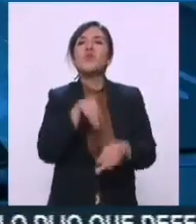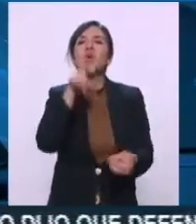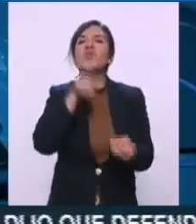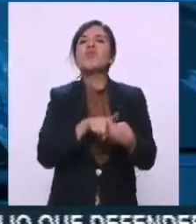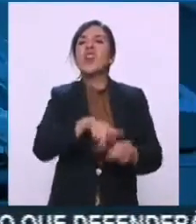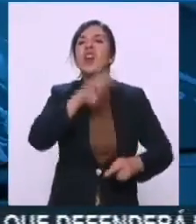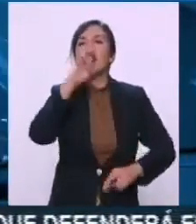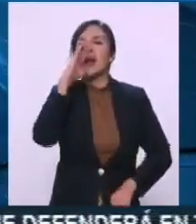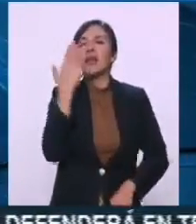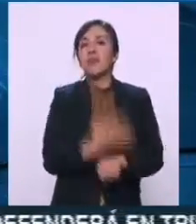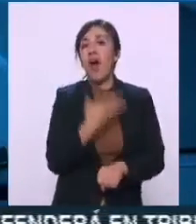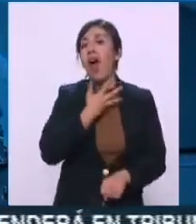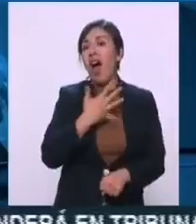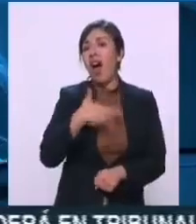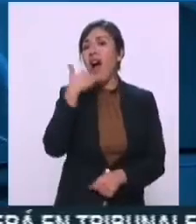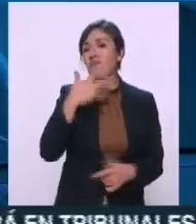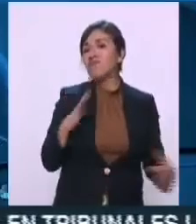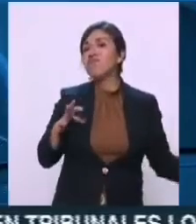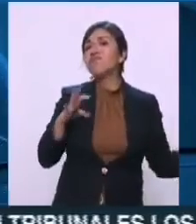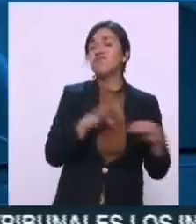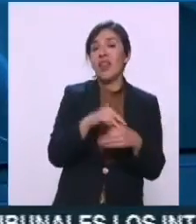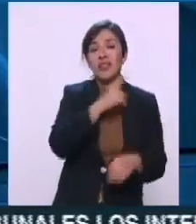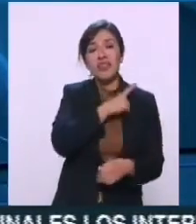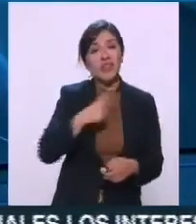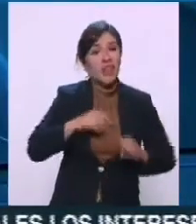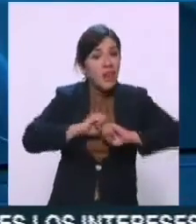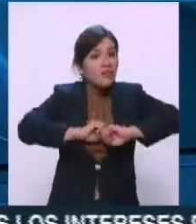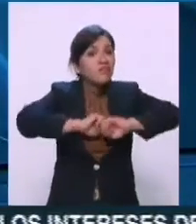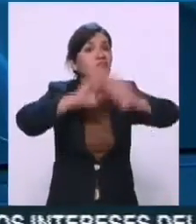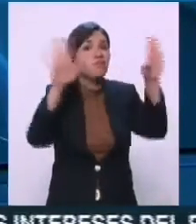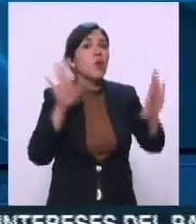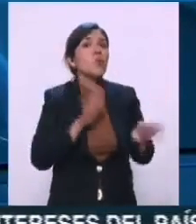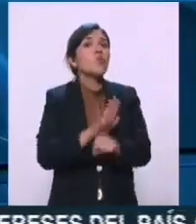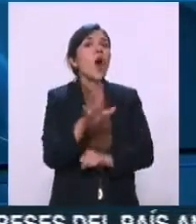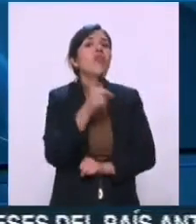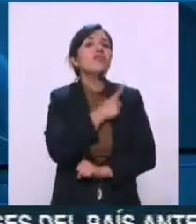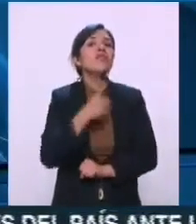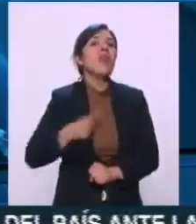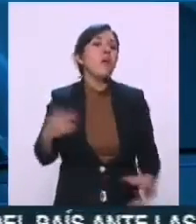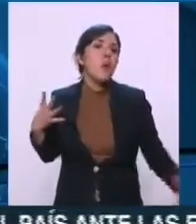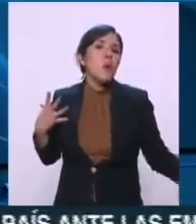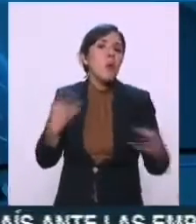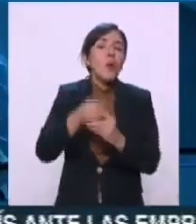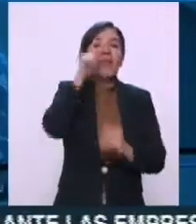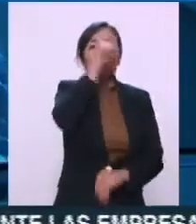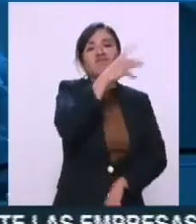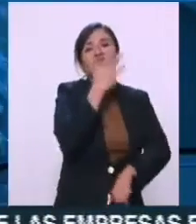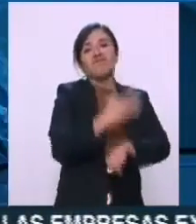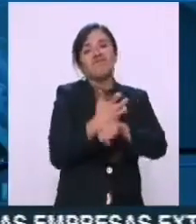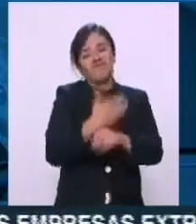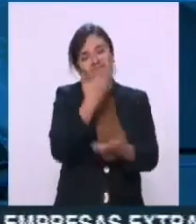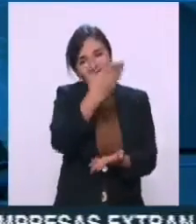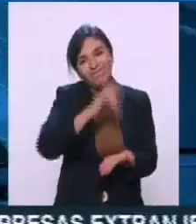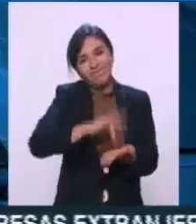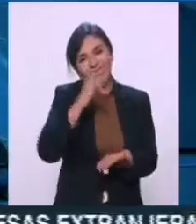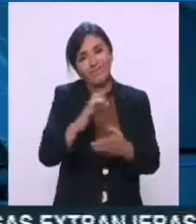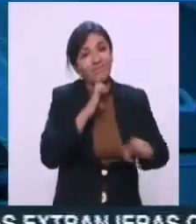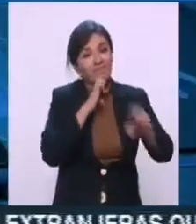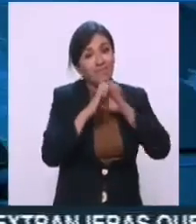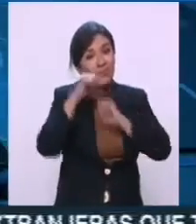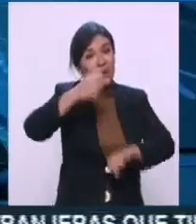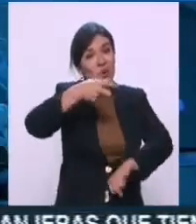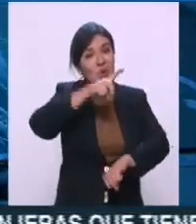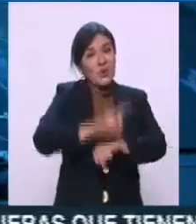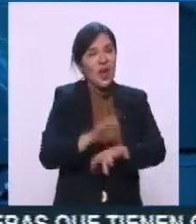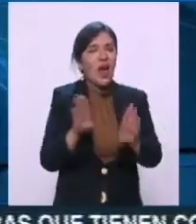porque hay colusión y se tiene que transparentar. Las drogas van finalmente a los Estados Unidos. Muchísimas gracias, Víctor Ronquillo, por habernos